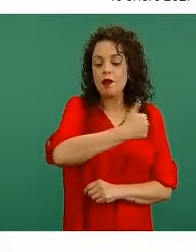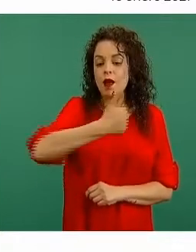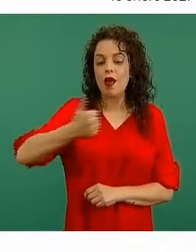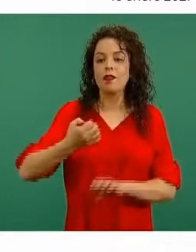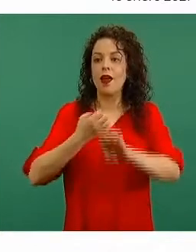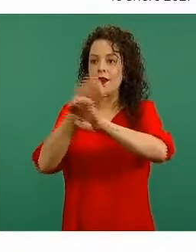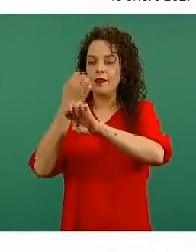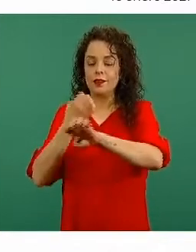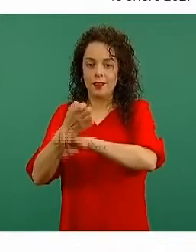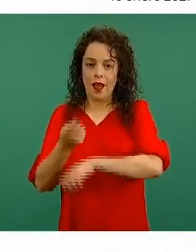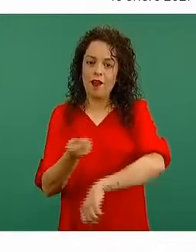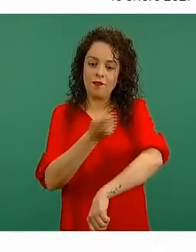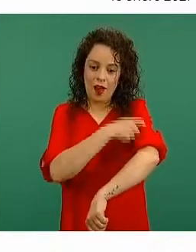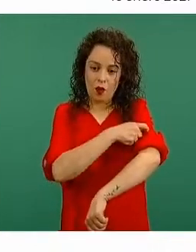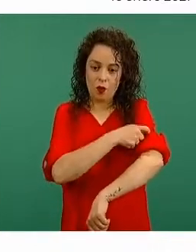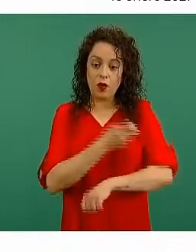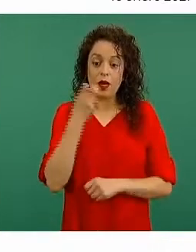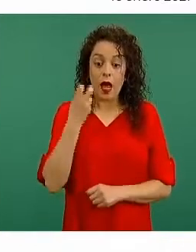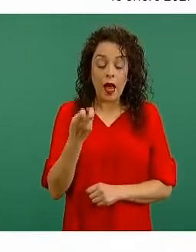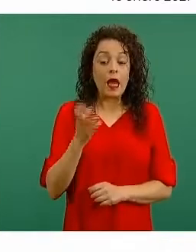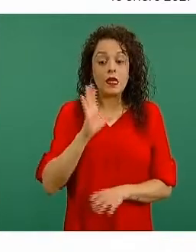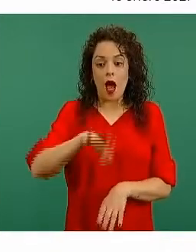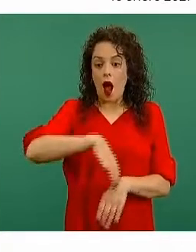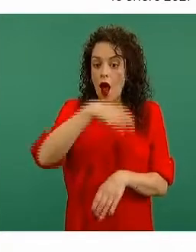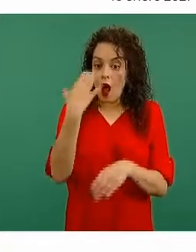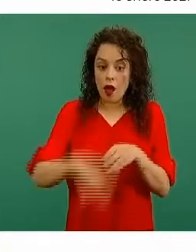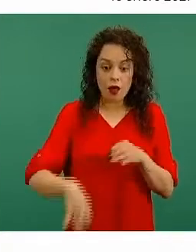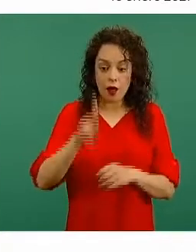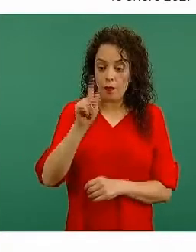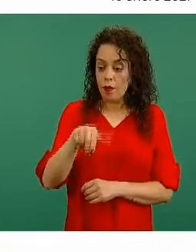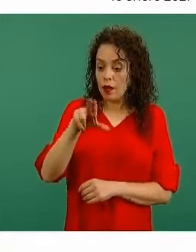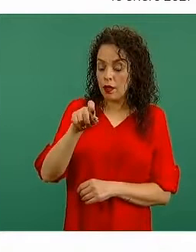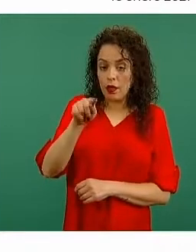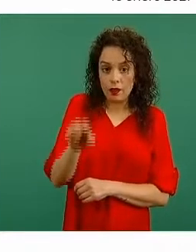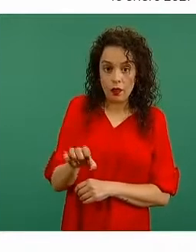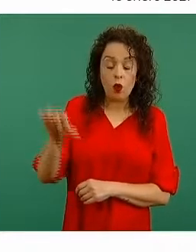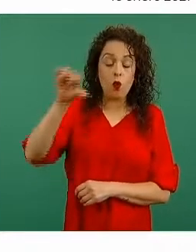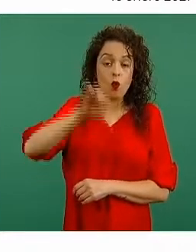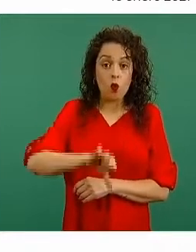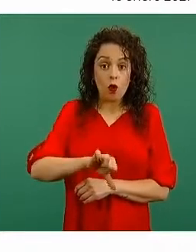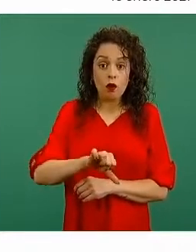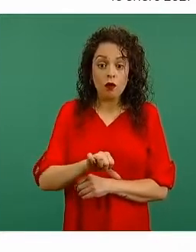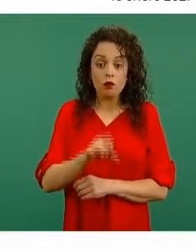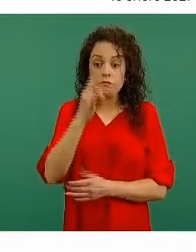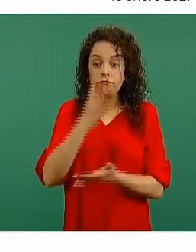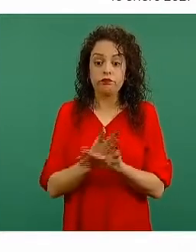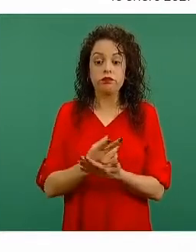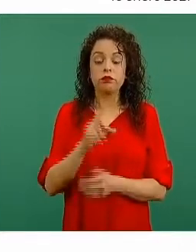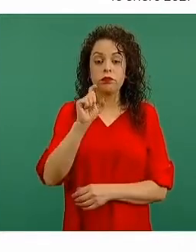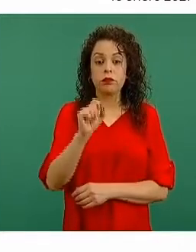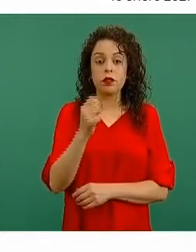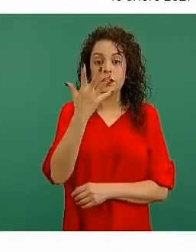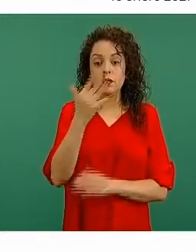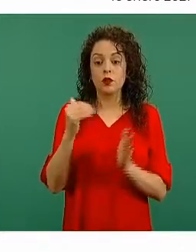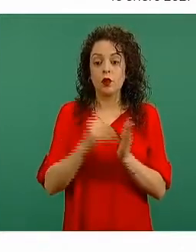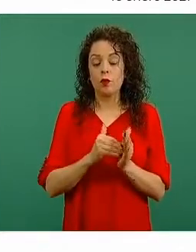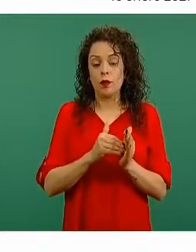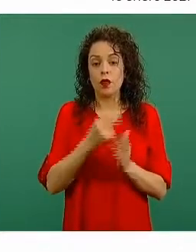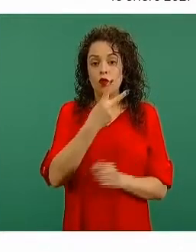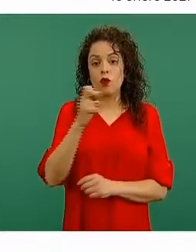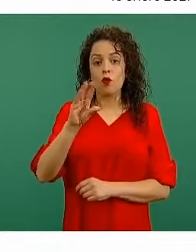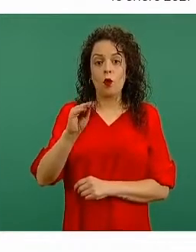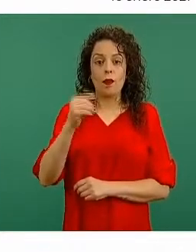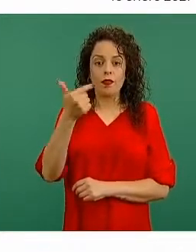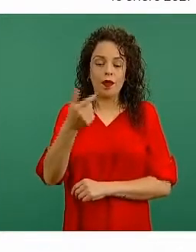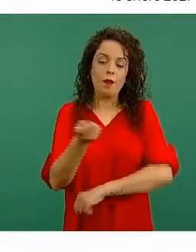modo que ya se terminan los paquetes y hoy fueron solamente 25,297 vacunas. Pero tomen en